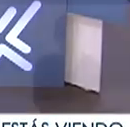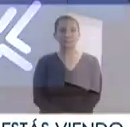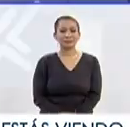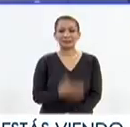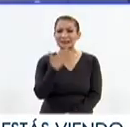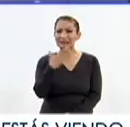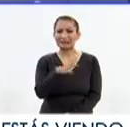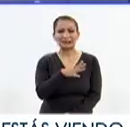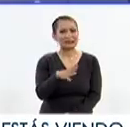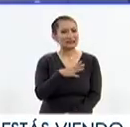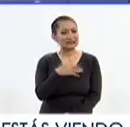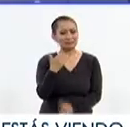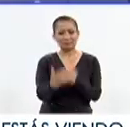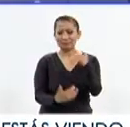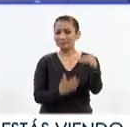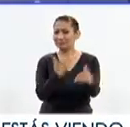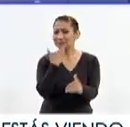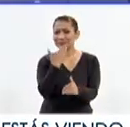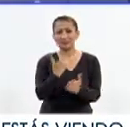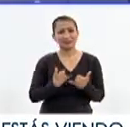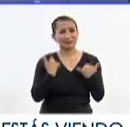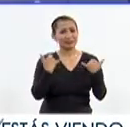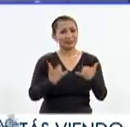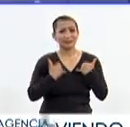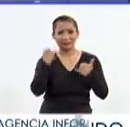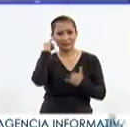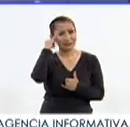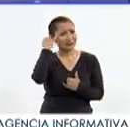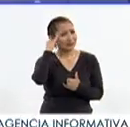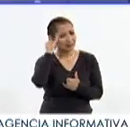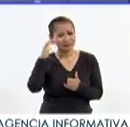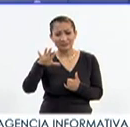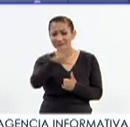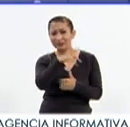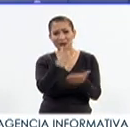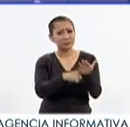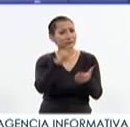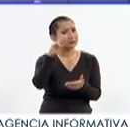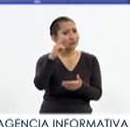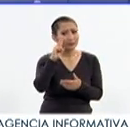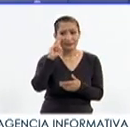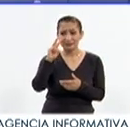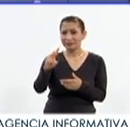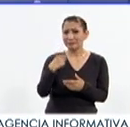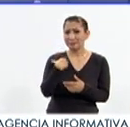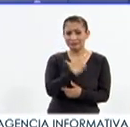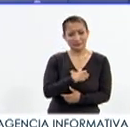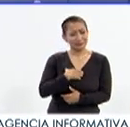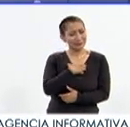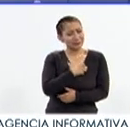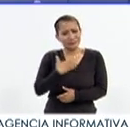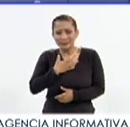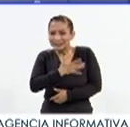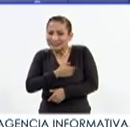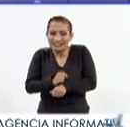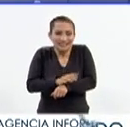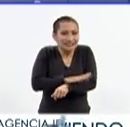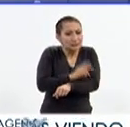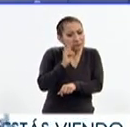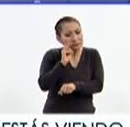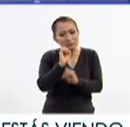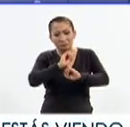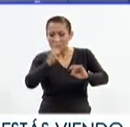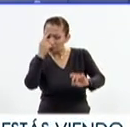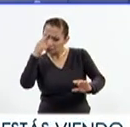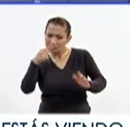Pues qué bien que exista este desarrollo de jóvenes indígenas en las universidades y se les ve con entusiasmo, se les ve con